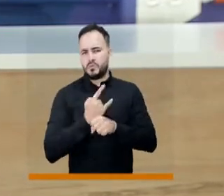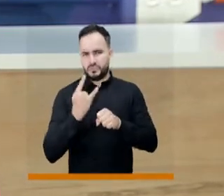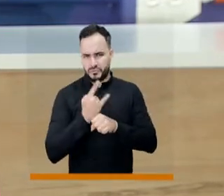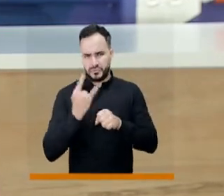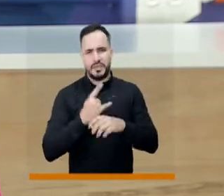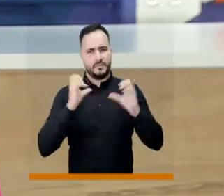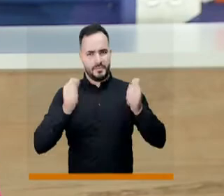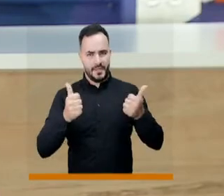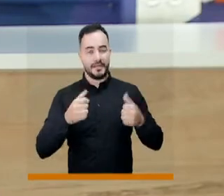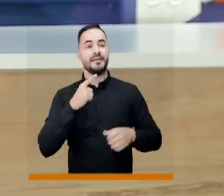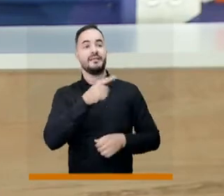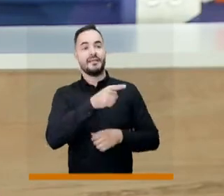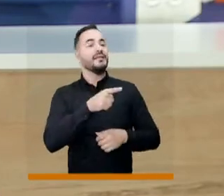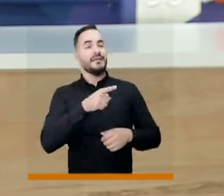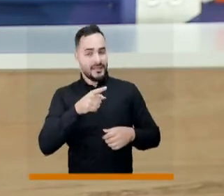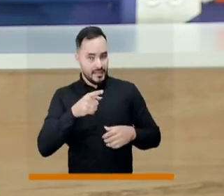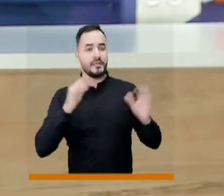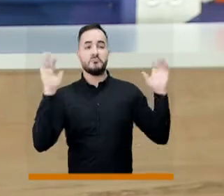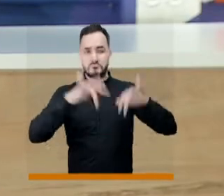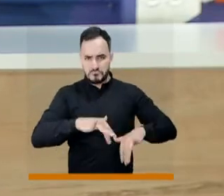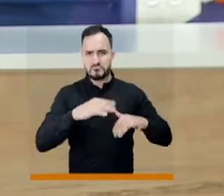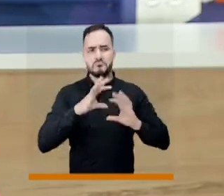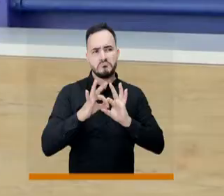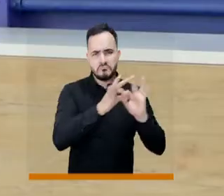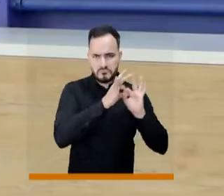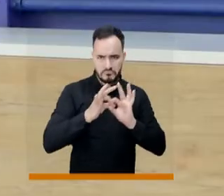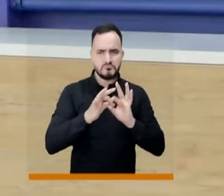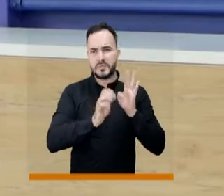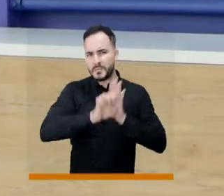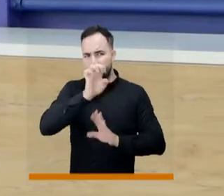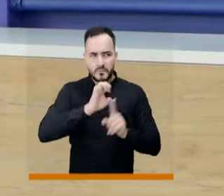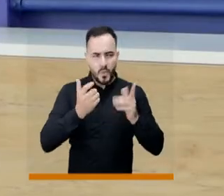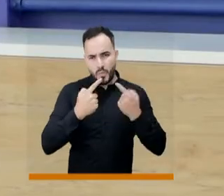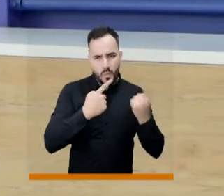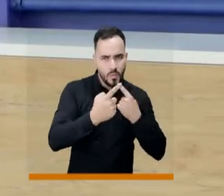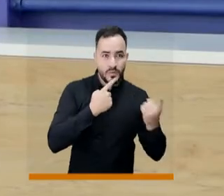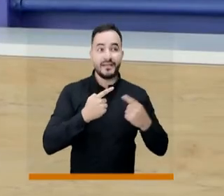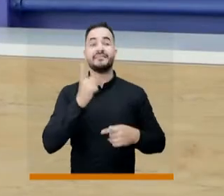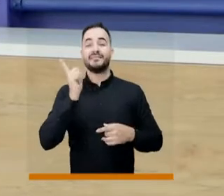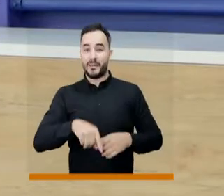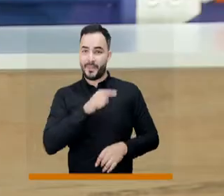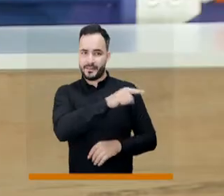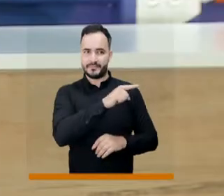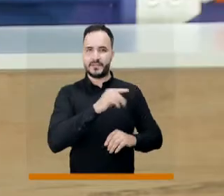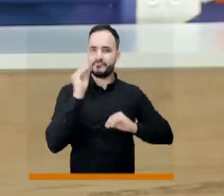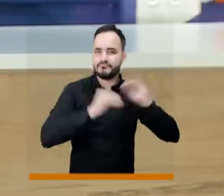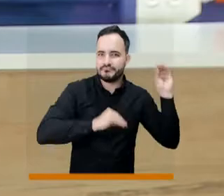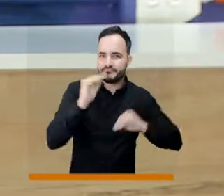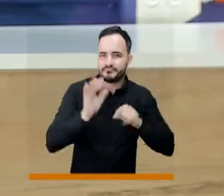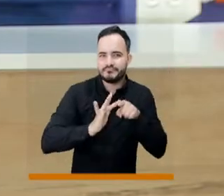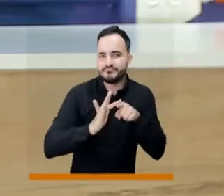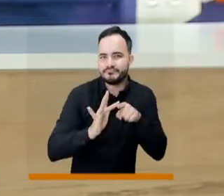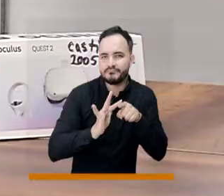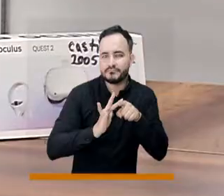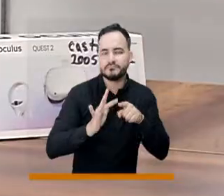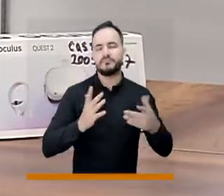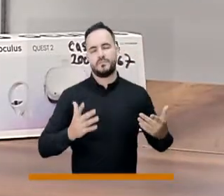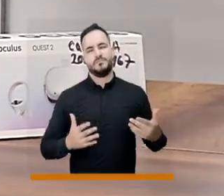por supuesto, el acceso y uso, los encuentros, pero también se convierten en espacios de